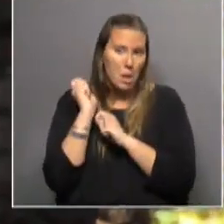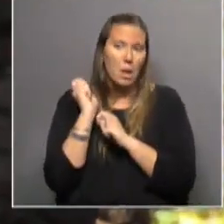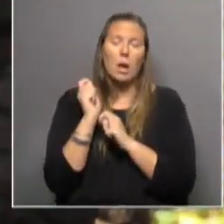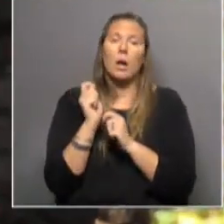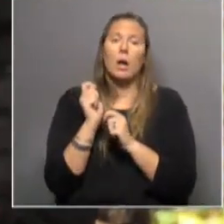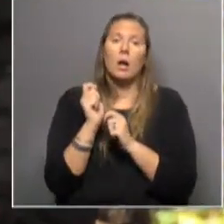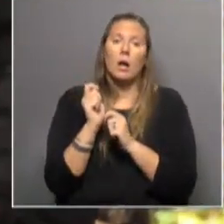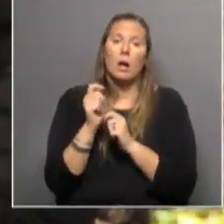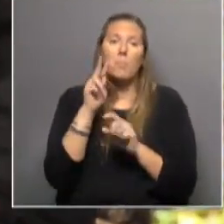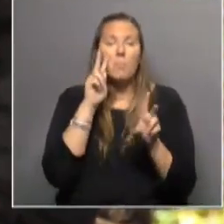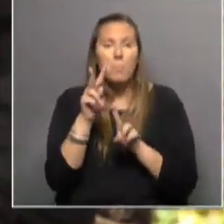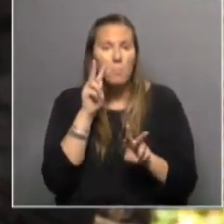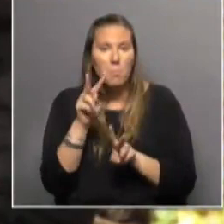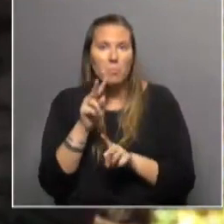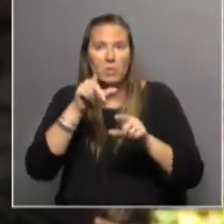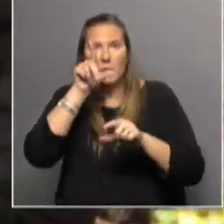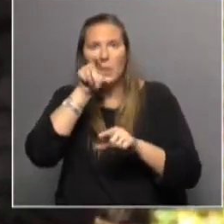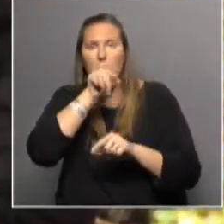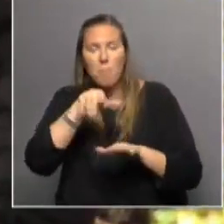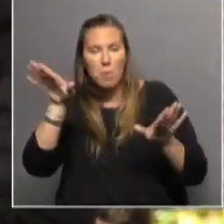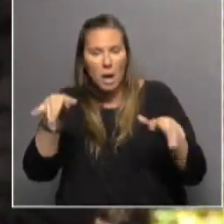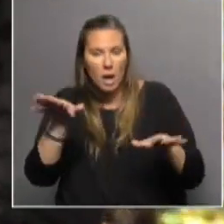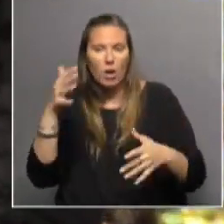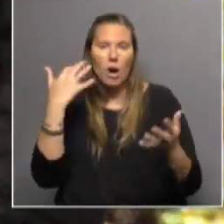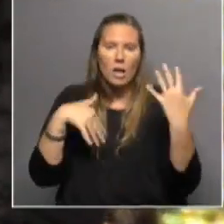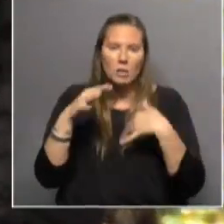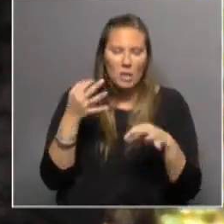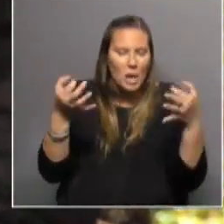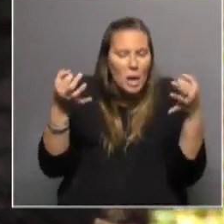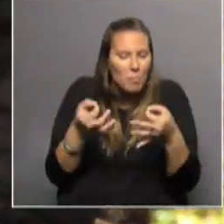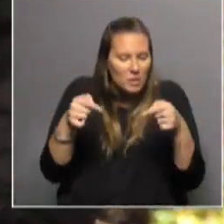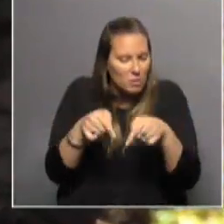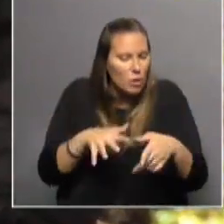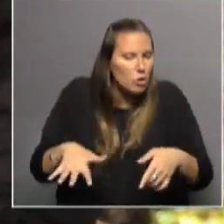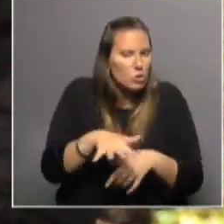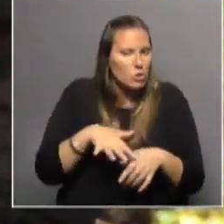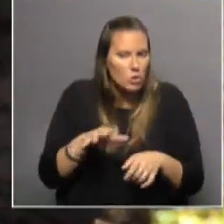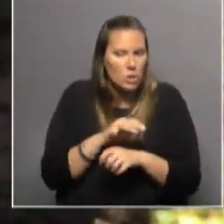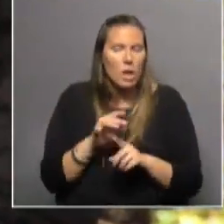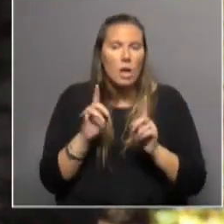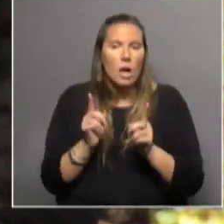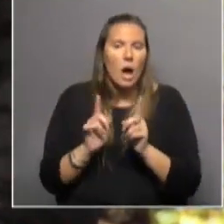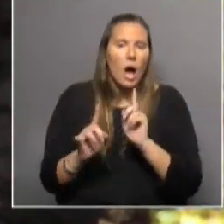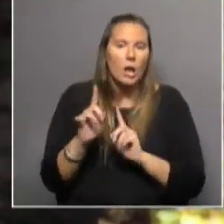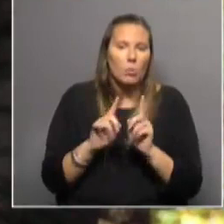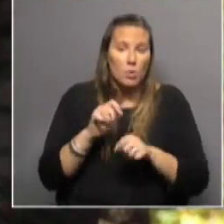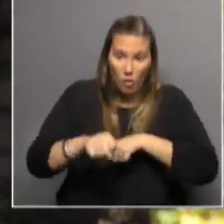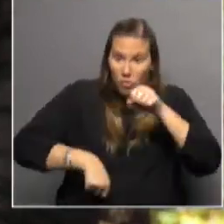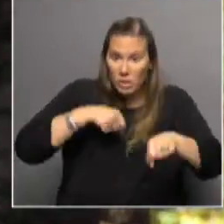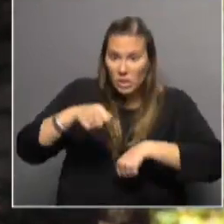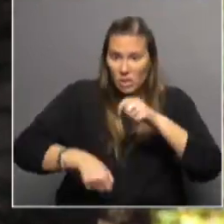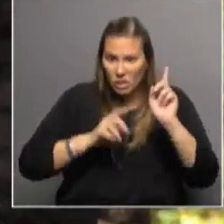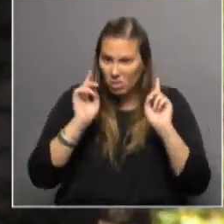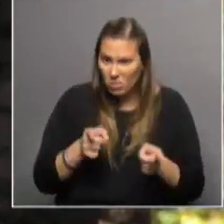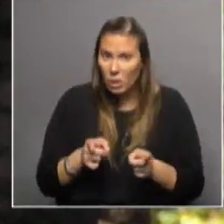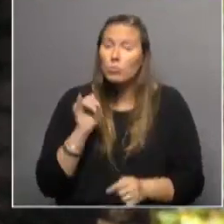hay avistamientos de aves, de animales específicos de esta zona, ¿no? ¿Y hay alguno que se manda en bici también por esta zona?